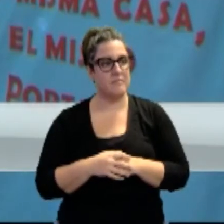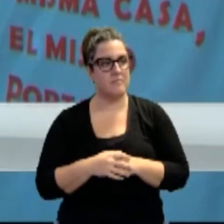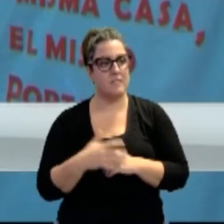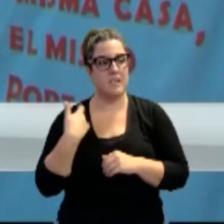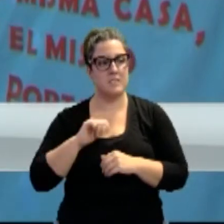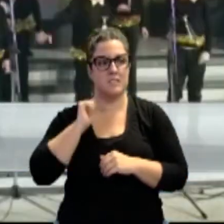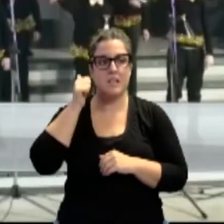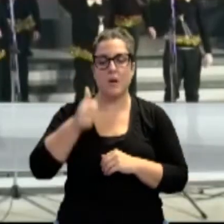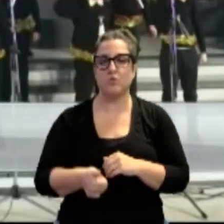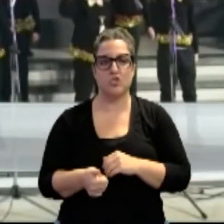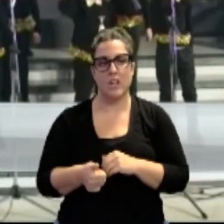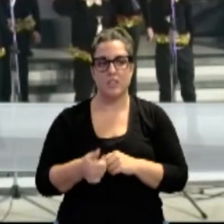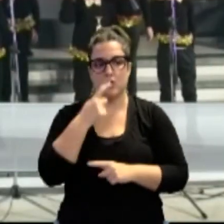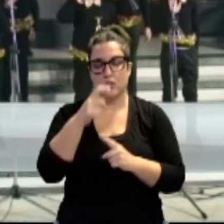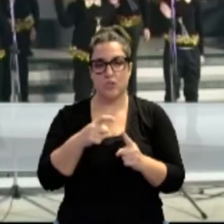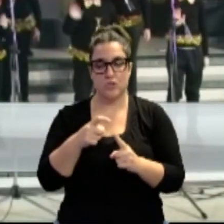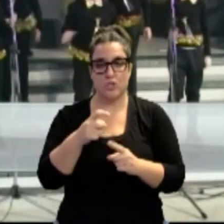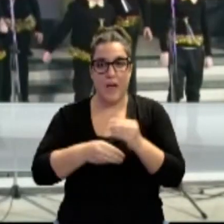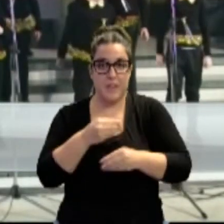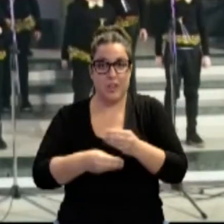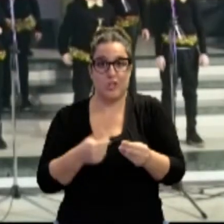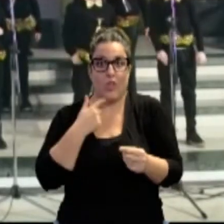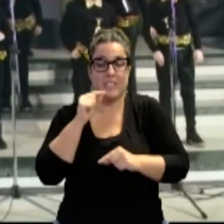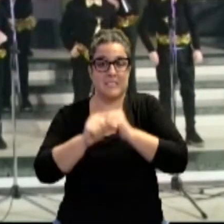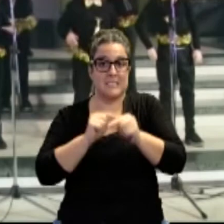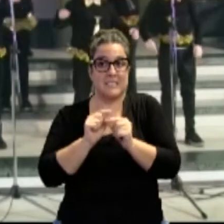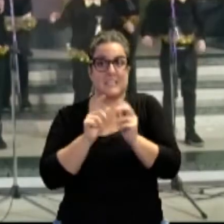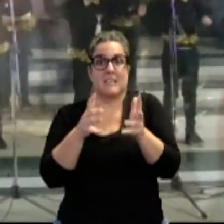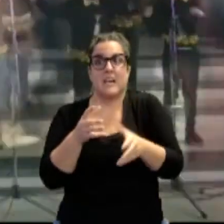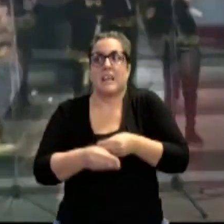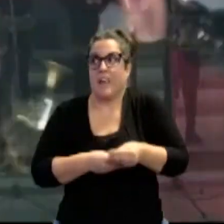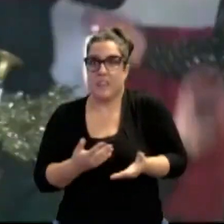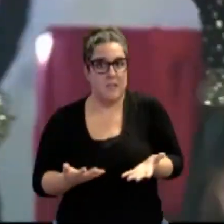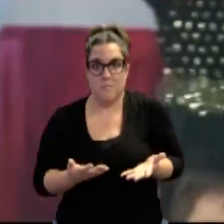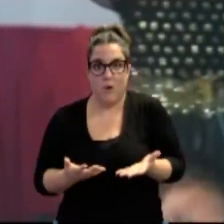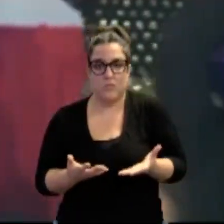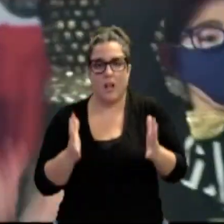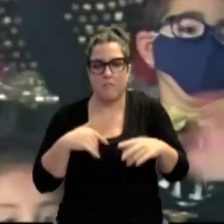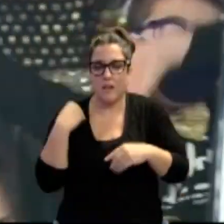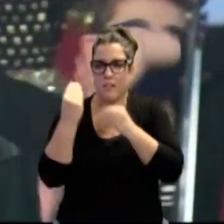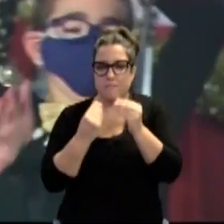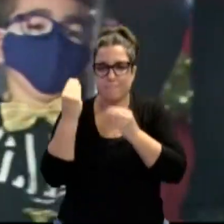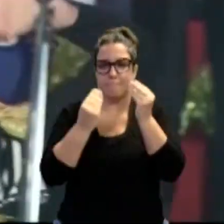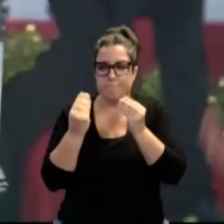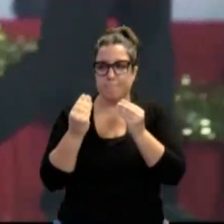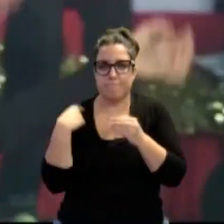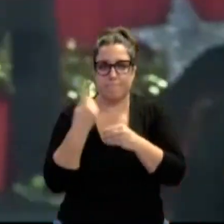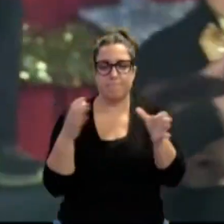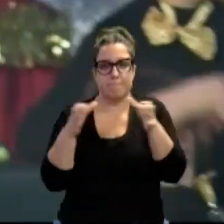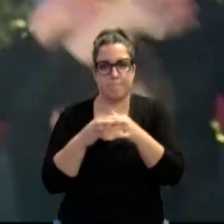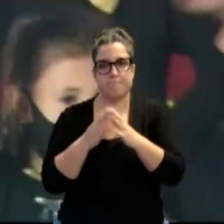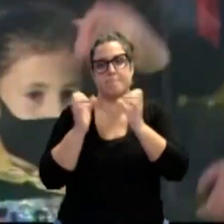muchísimos años haciéndolo. Y claro, llegó este asunto durante la pandemia. ¿Y qué hacemos? Bueno, pues ahí estuvimos dándole vueltas y la